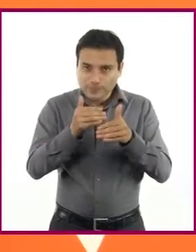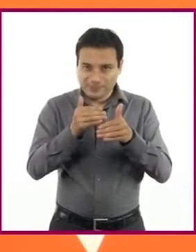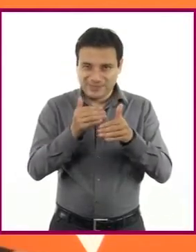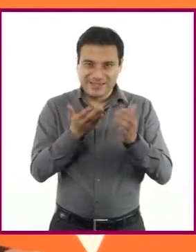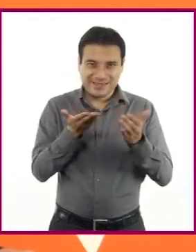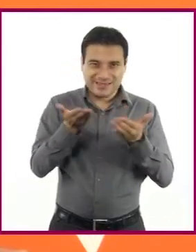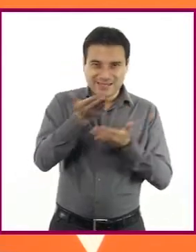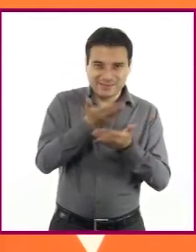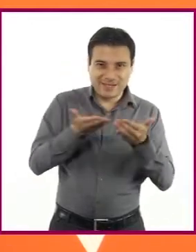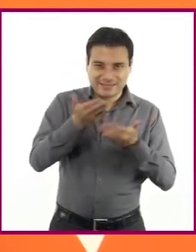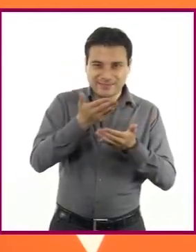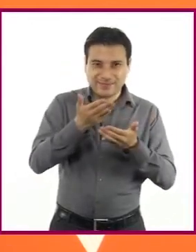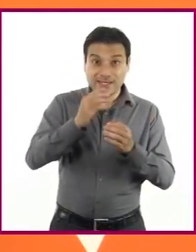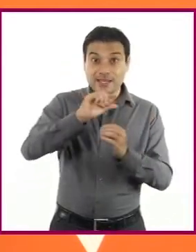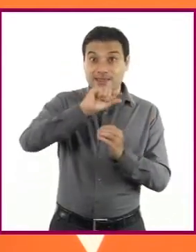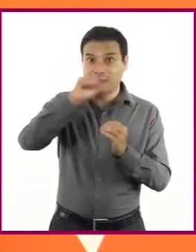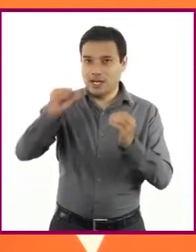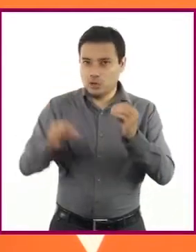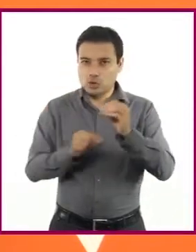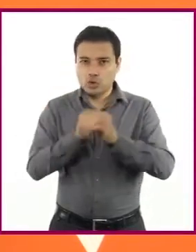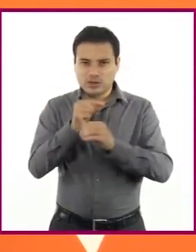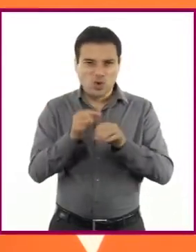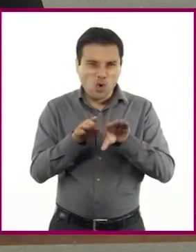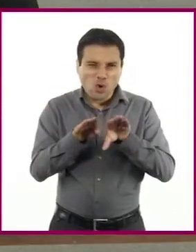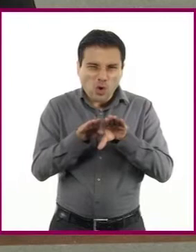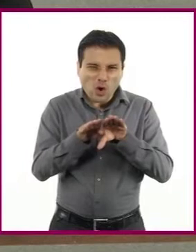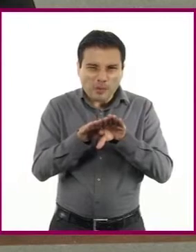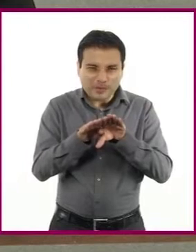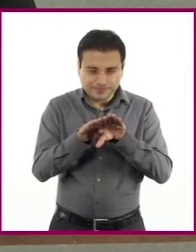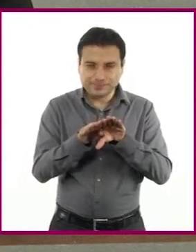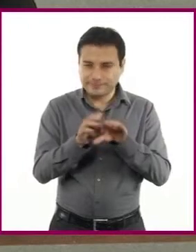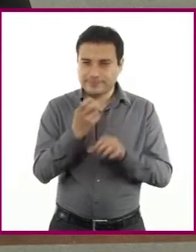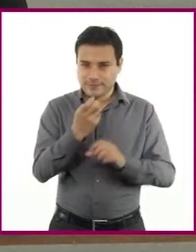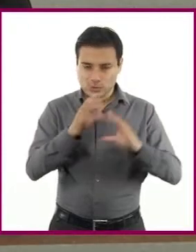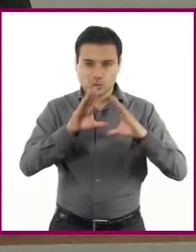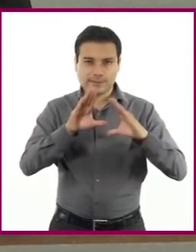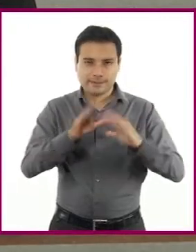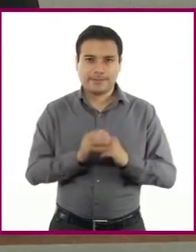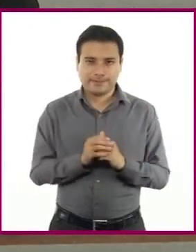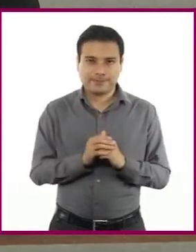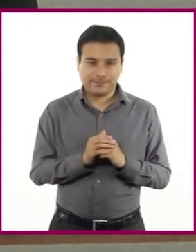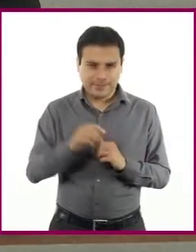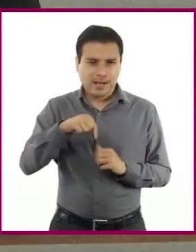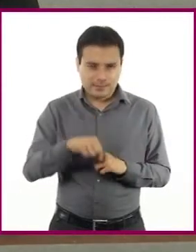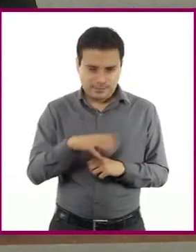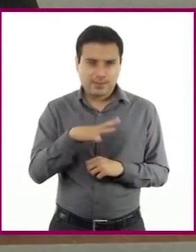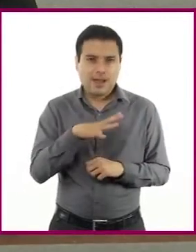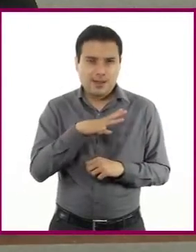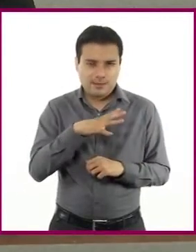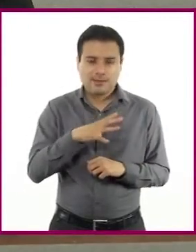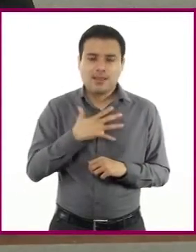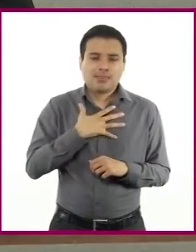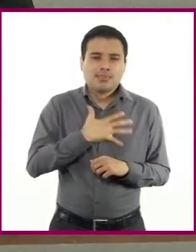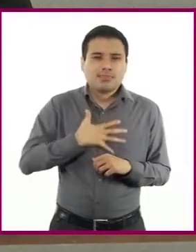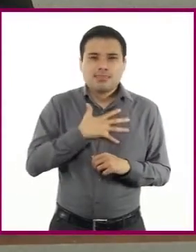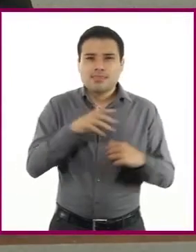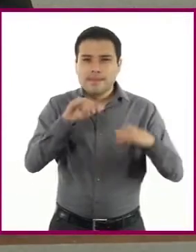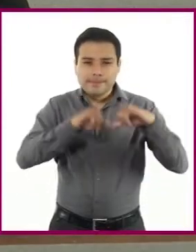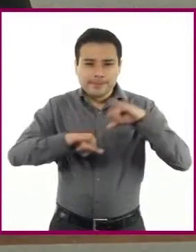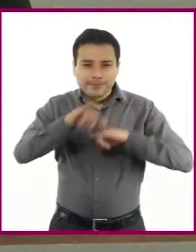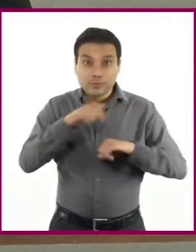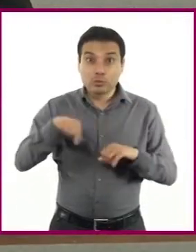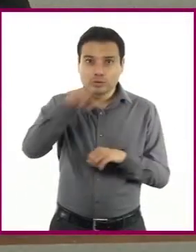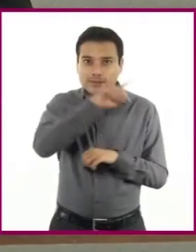sencillas de óxido de reducción en la industria. Por medio de la experimentación, podrán observar lo que sucede durante